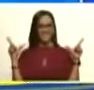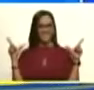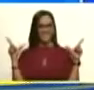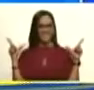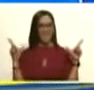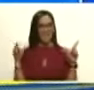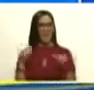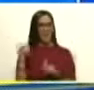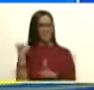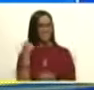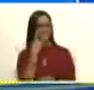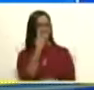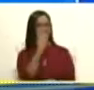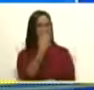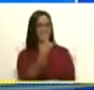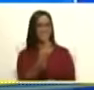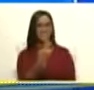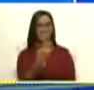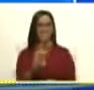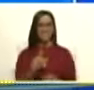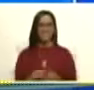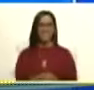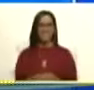Así me conquistó.